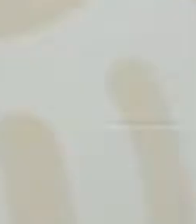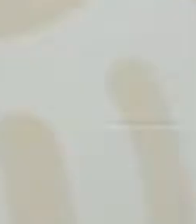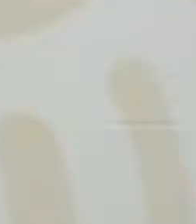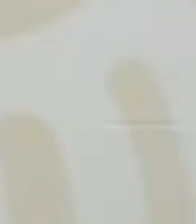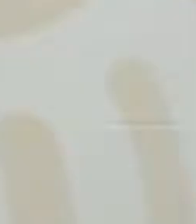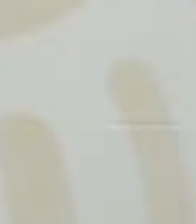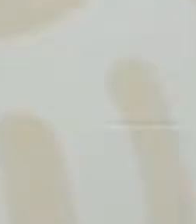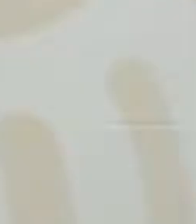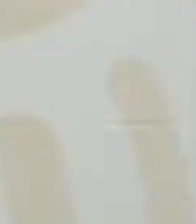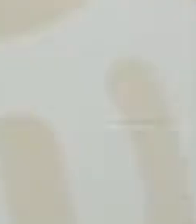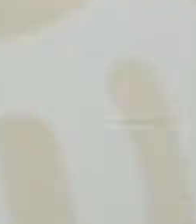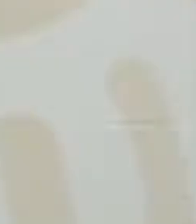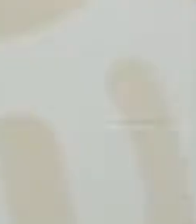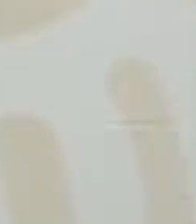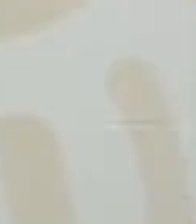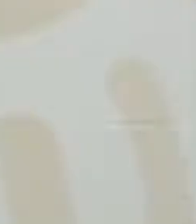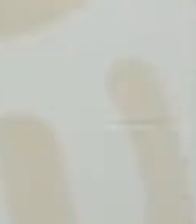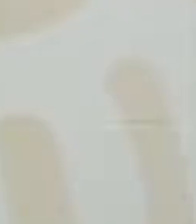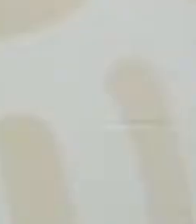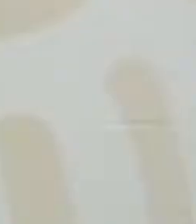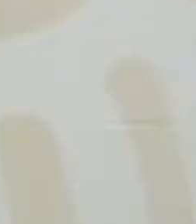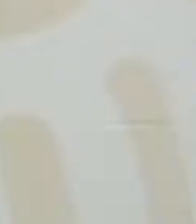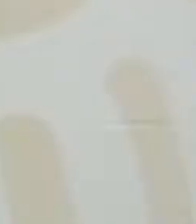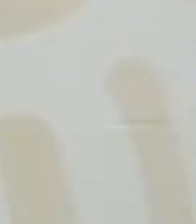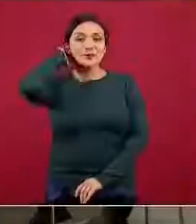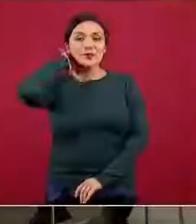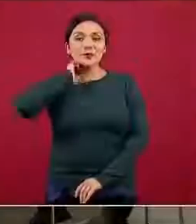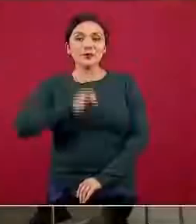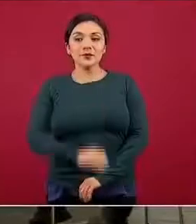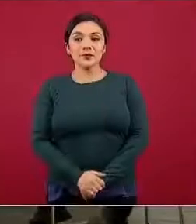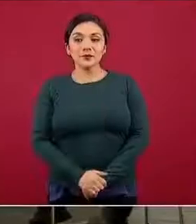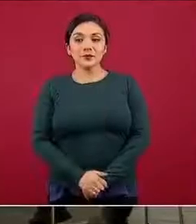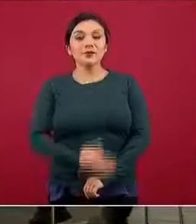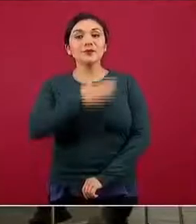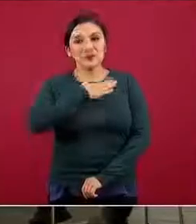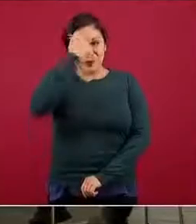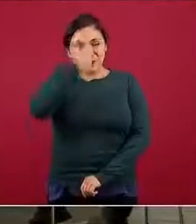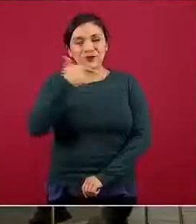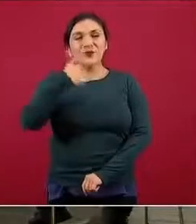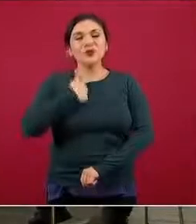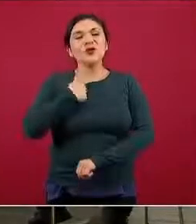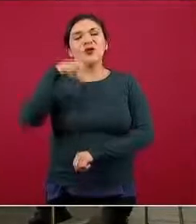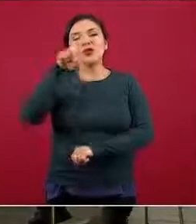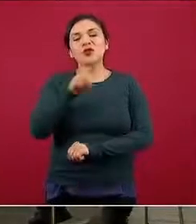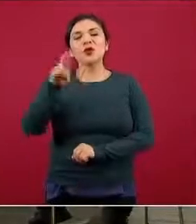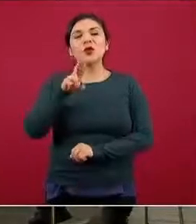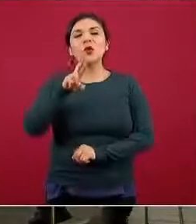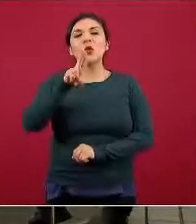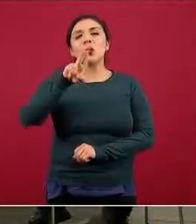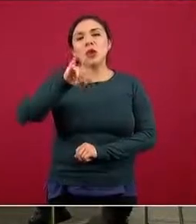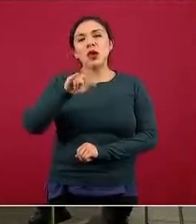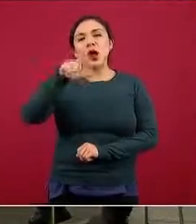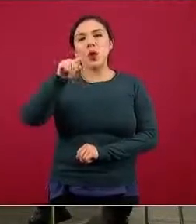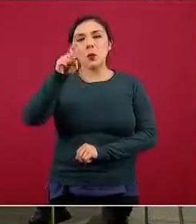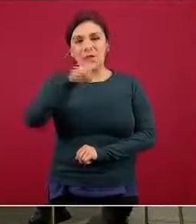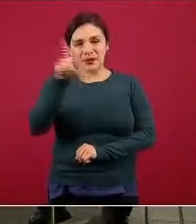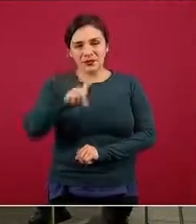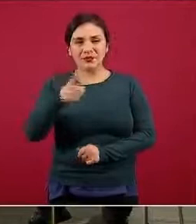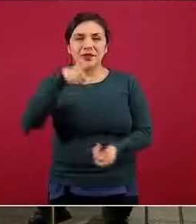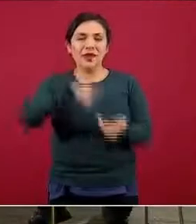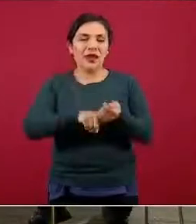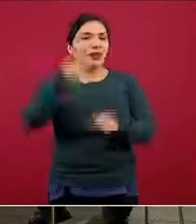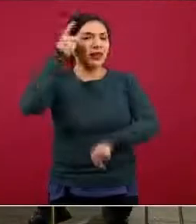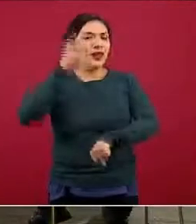Buenas noches. Soy el doctor Ruy López Ridaura, director general del Senaprece, en el terreno de la Secretaría de Salud.